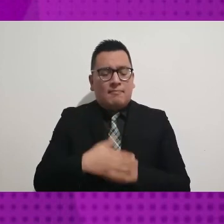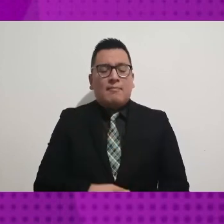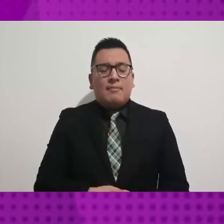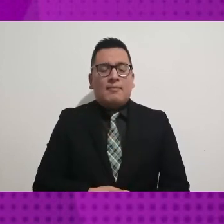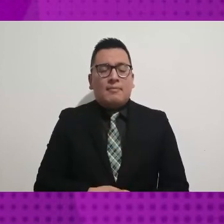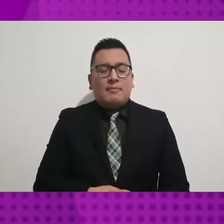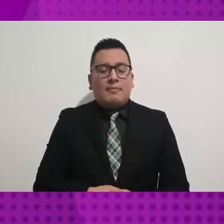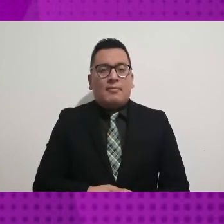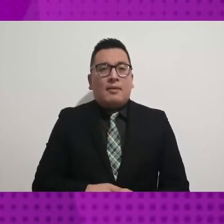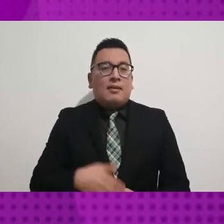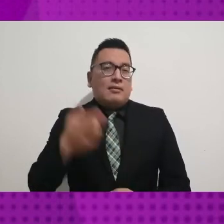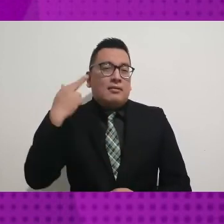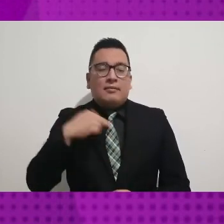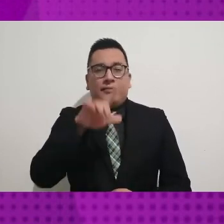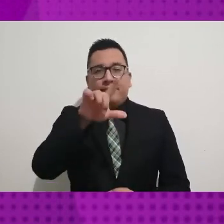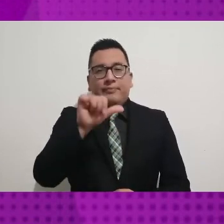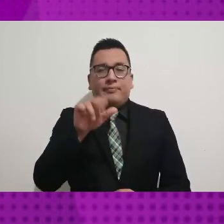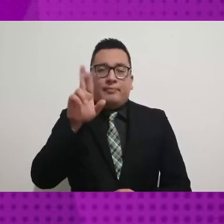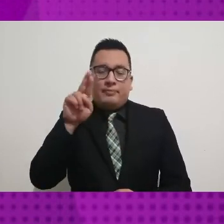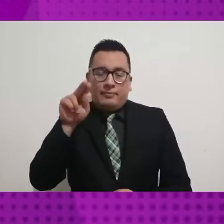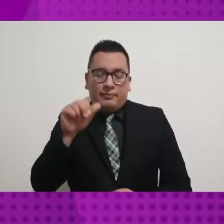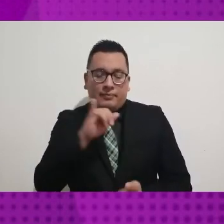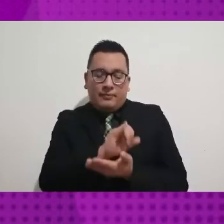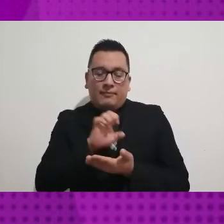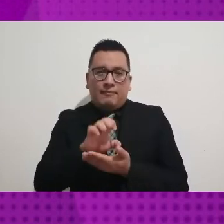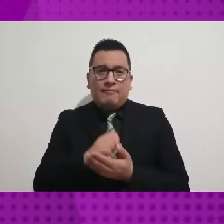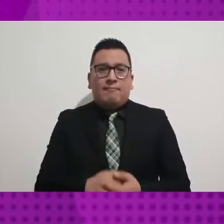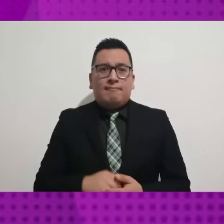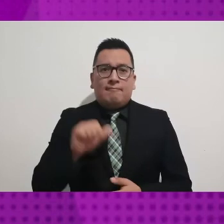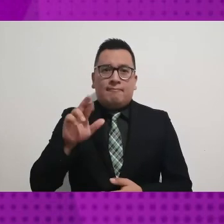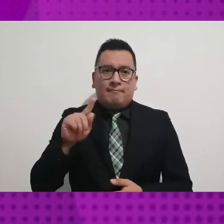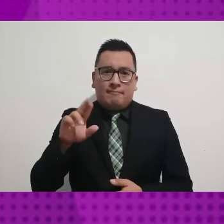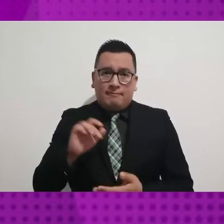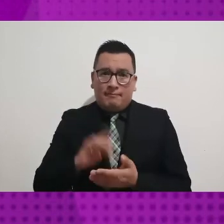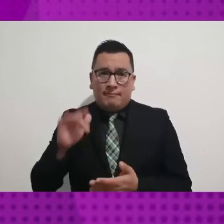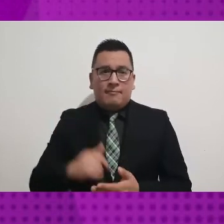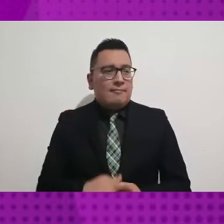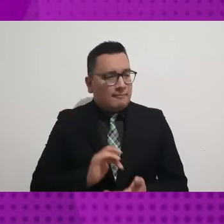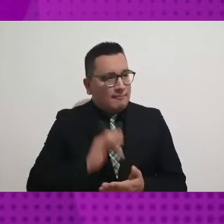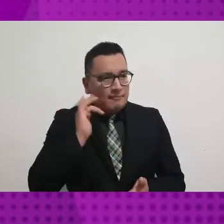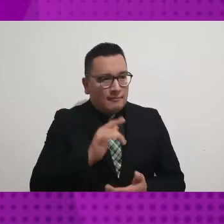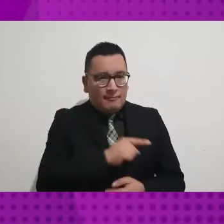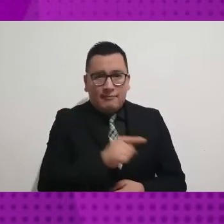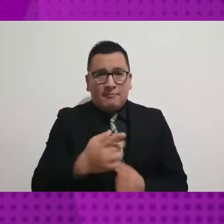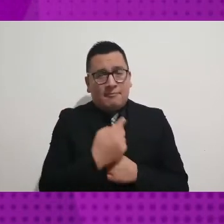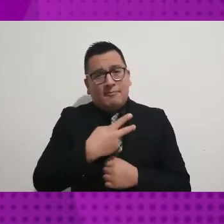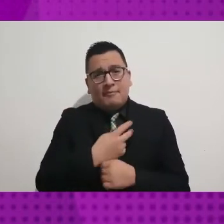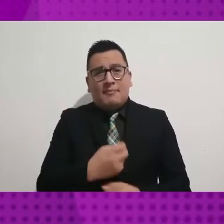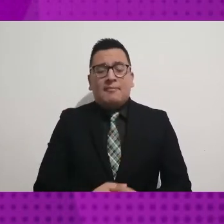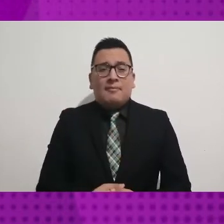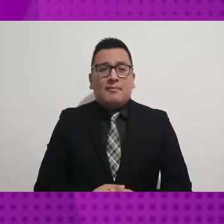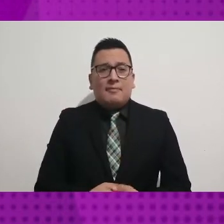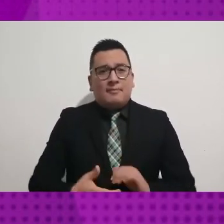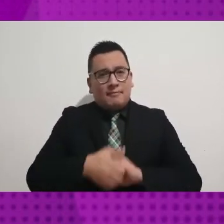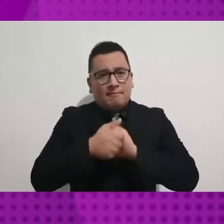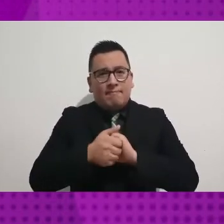nos vemos en la próxima en su programa La Urna del Instituto Electoral de Coahuila. Arturo, muchas gracias. Muchas gracias a